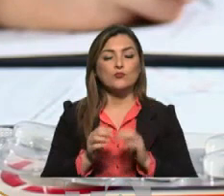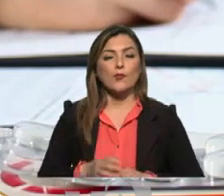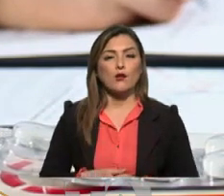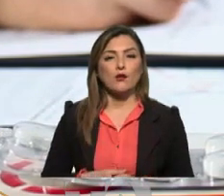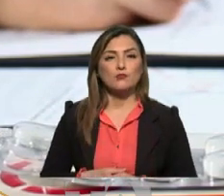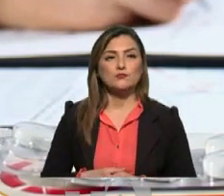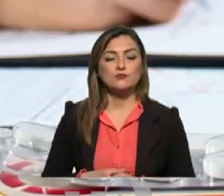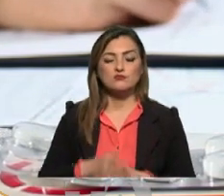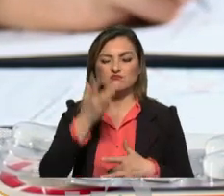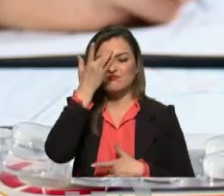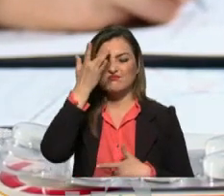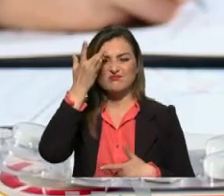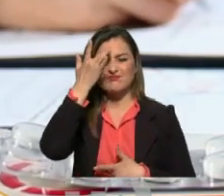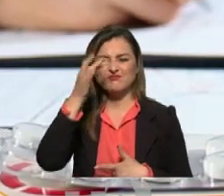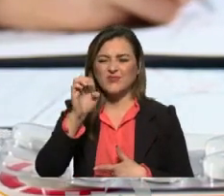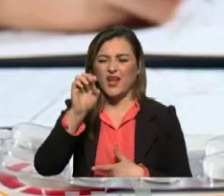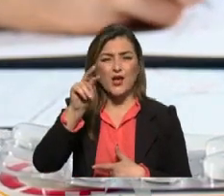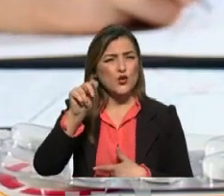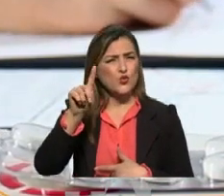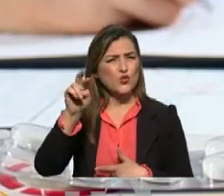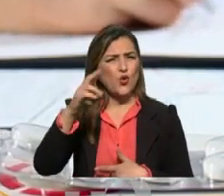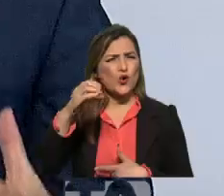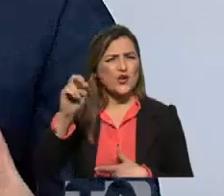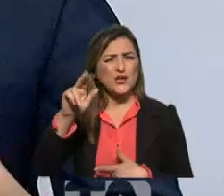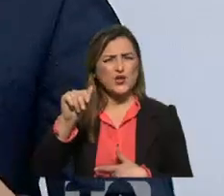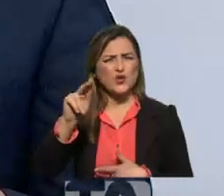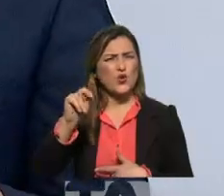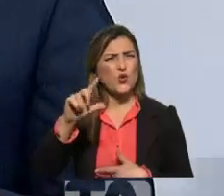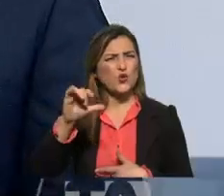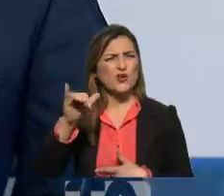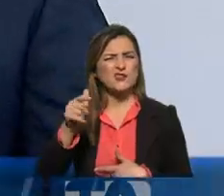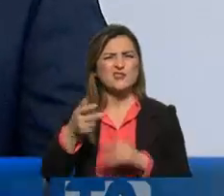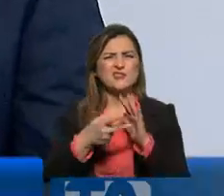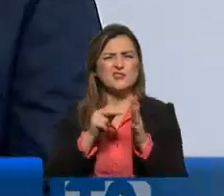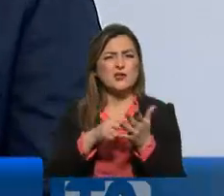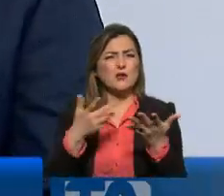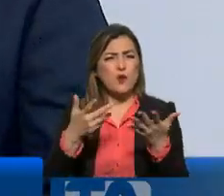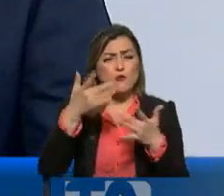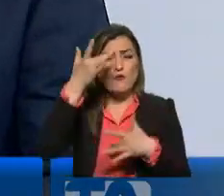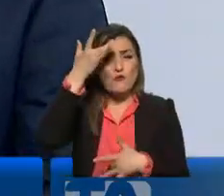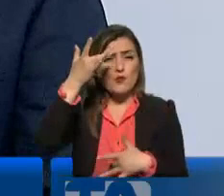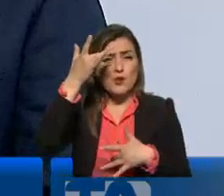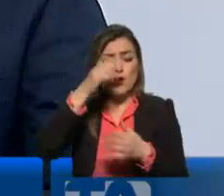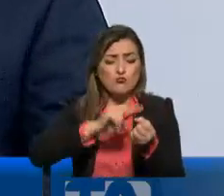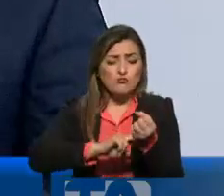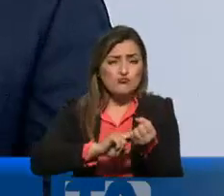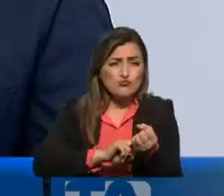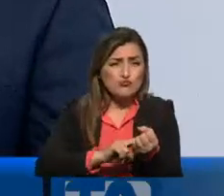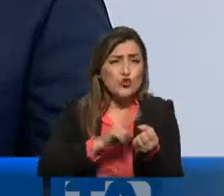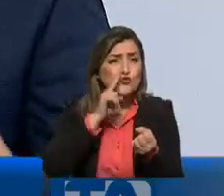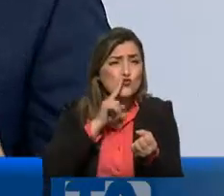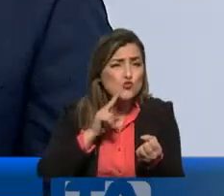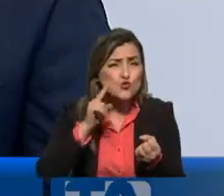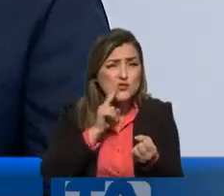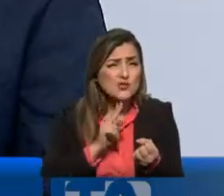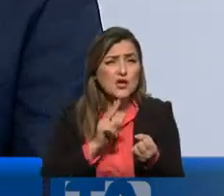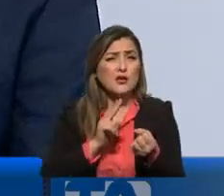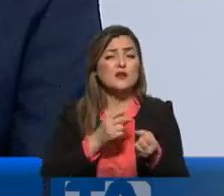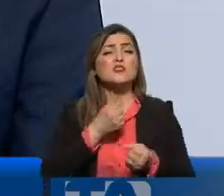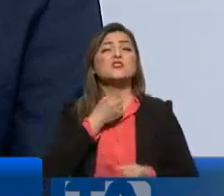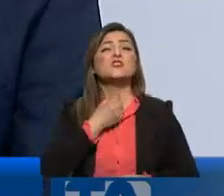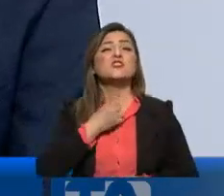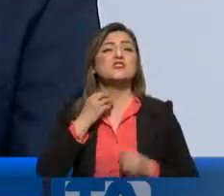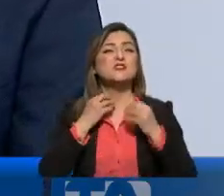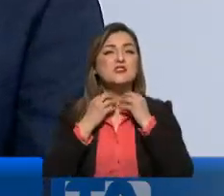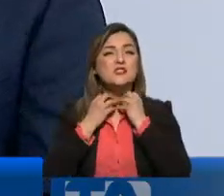Nosotros en endocrinología nos ocupamos de las enfermedades hormonales y esto incluye diabetes, obesidad, tiroides, que son